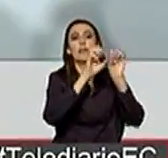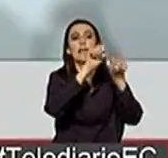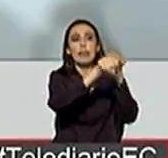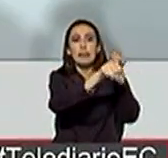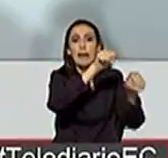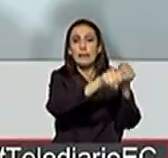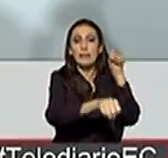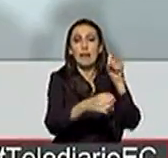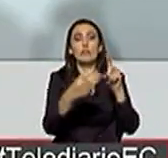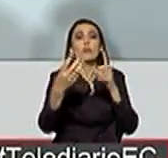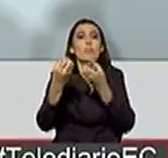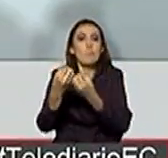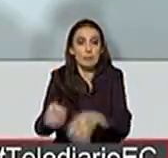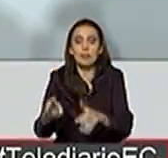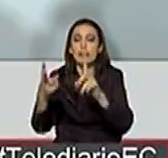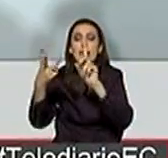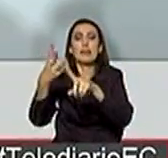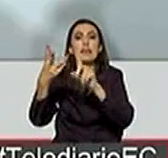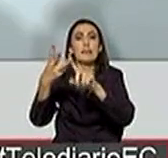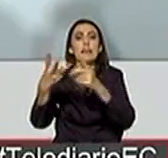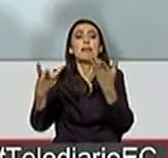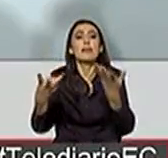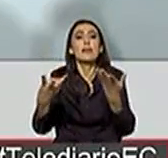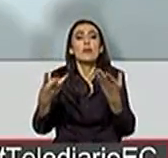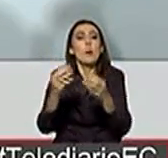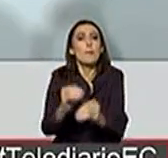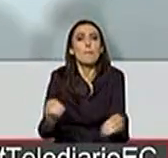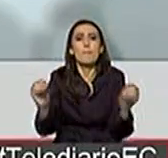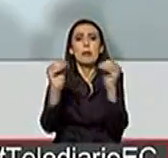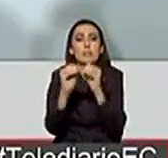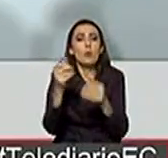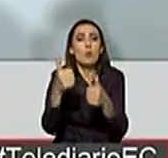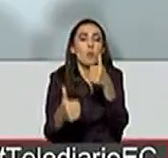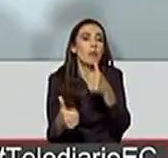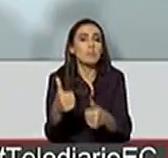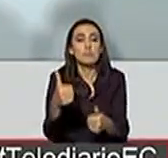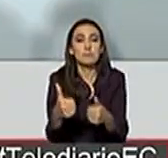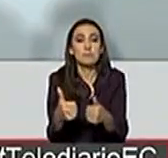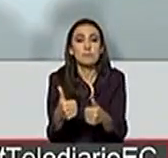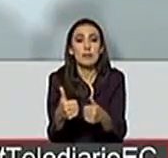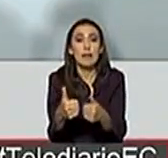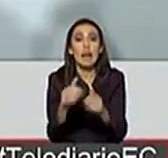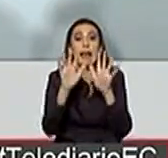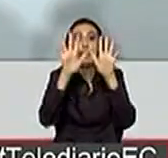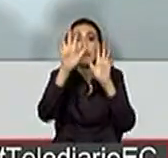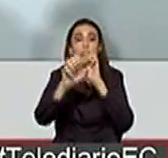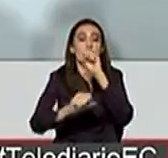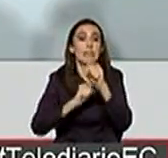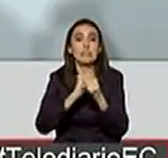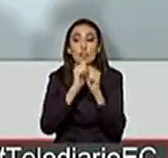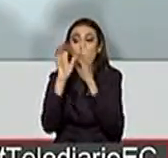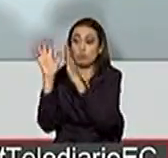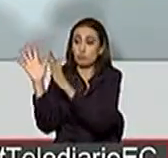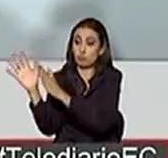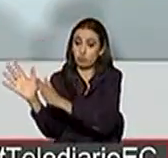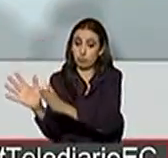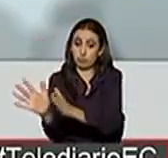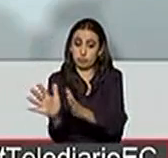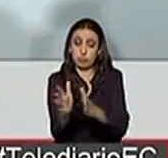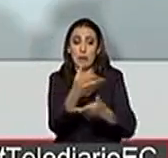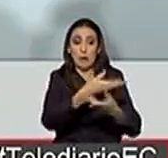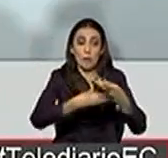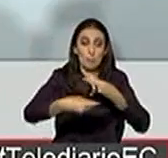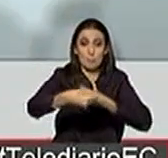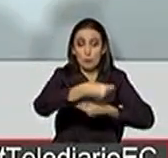dañados y tercera pérdida quizás la más grave es que luego de diez años de ser hostiles a la inversión